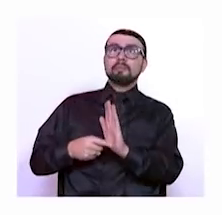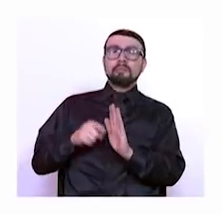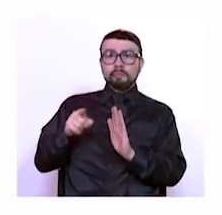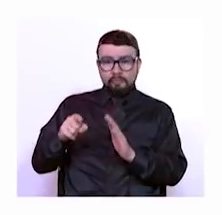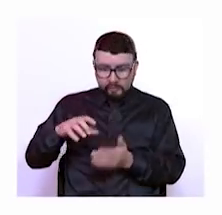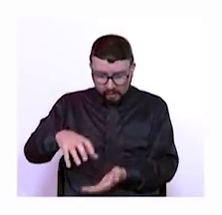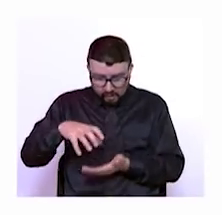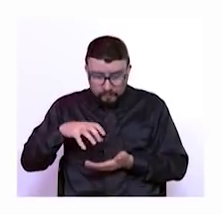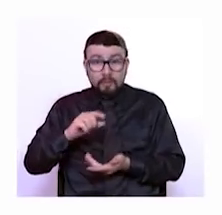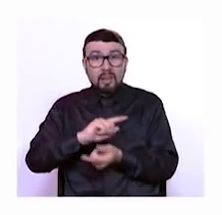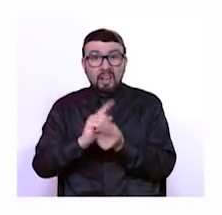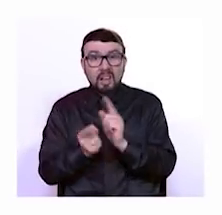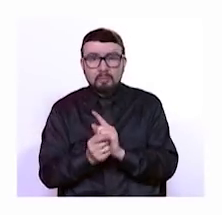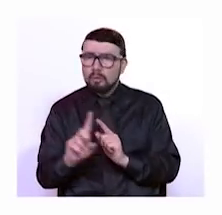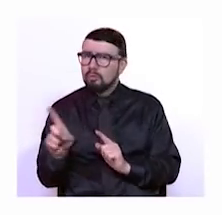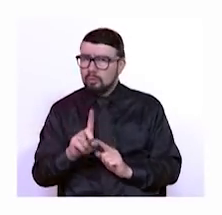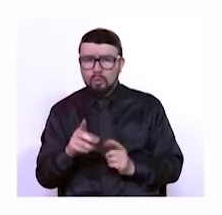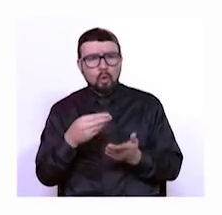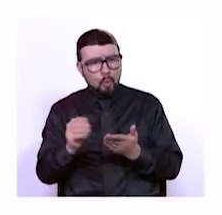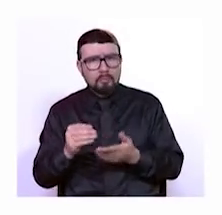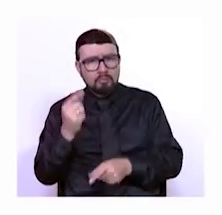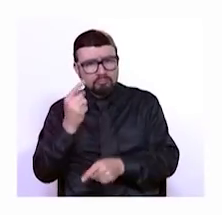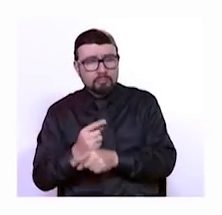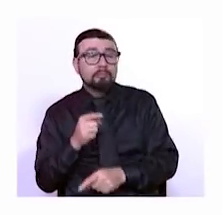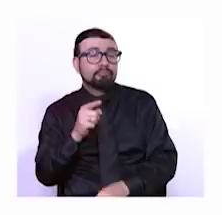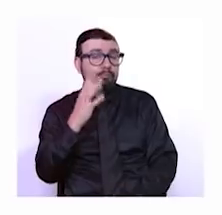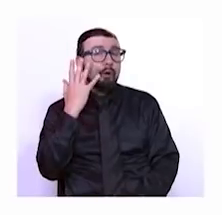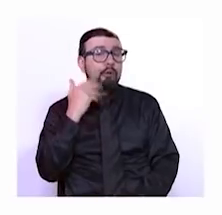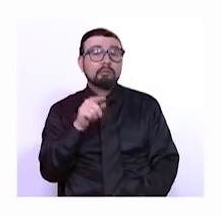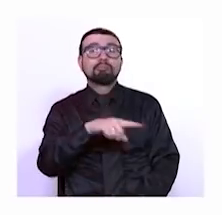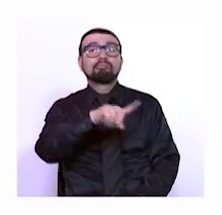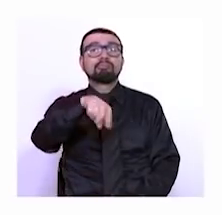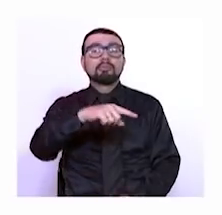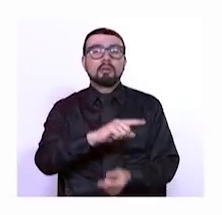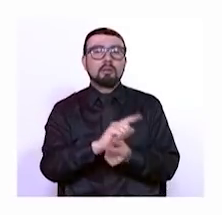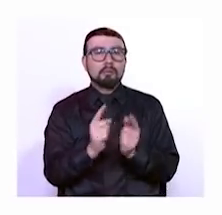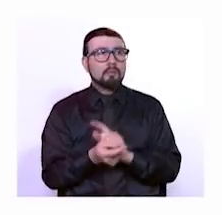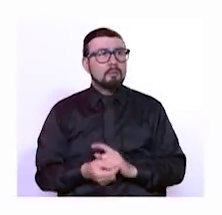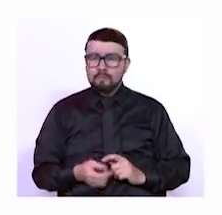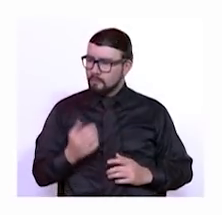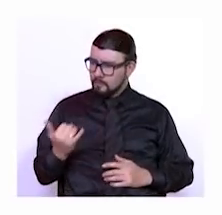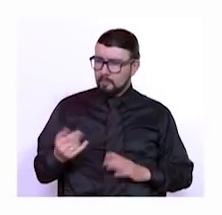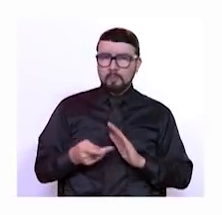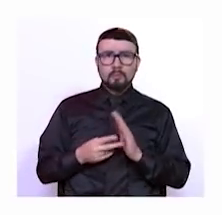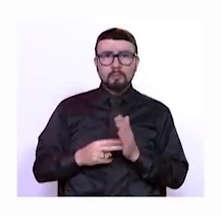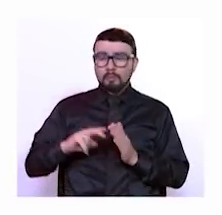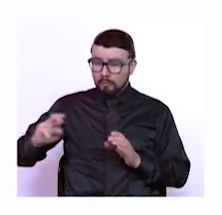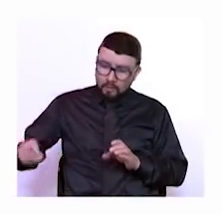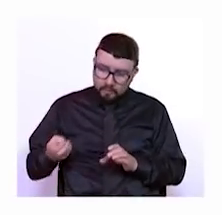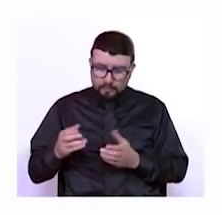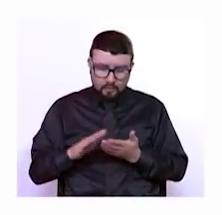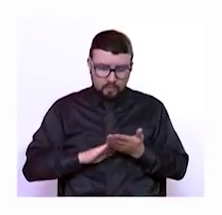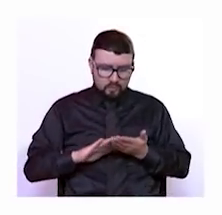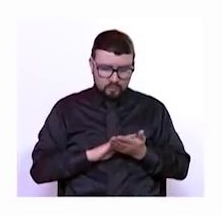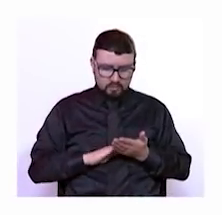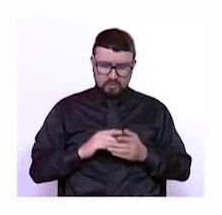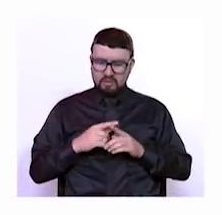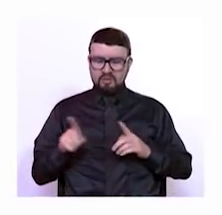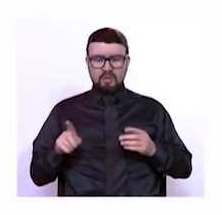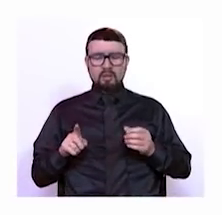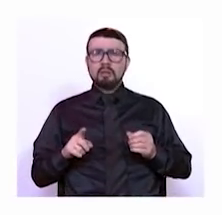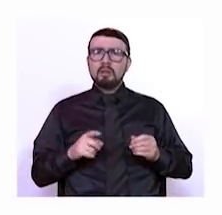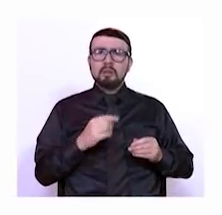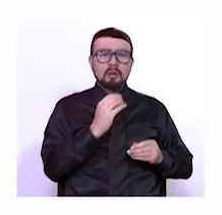cambien, porque infortunadamente esto lo vemos a diario. Y este producto no es crema, es gel. Y la gente dice, ¿cuál es la diferencia entre gel y